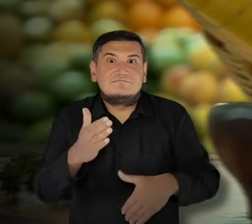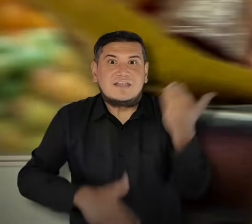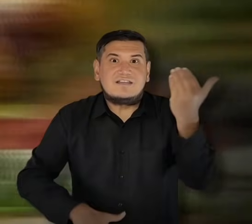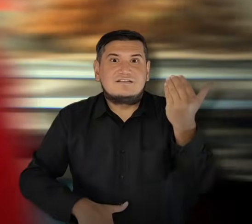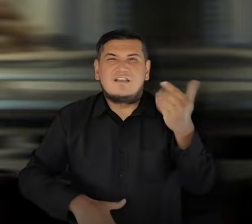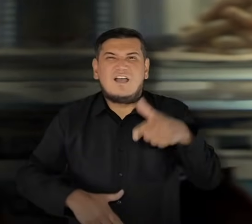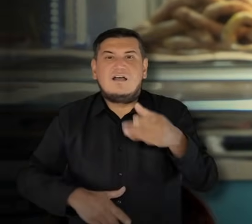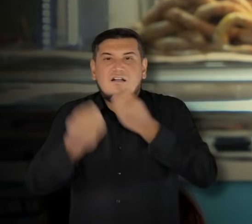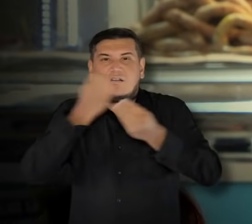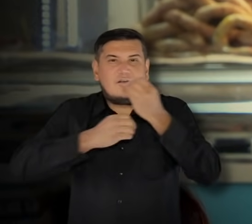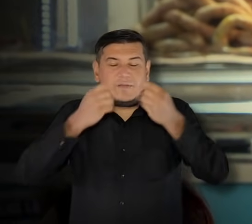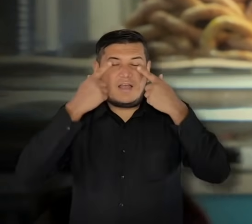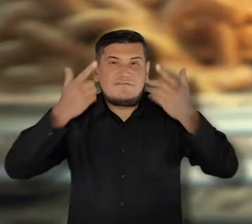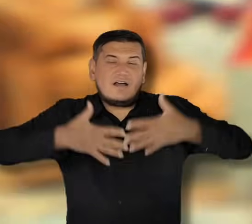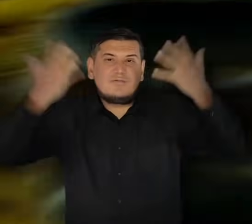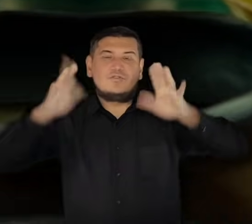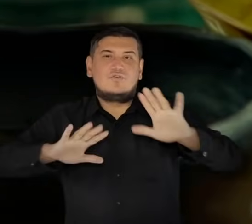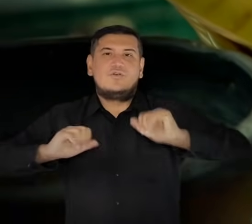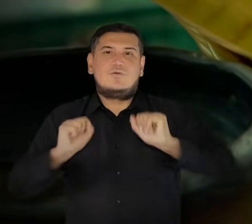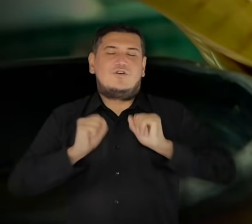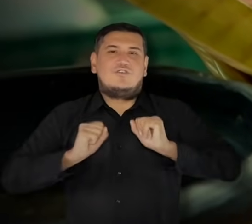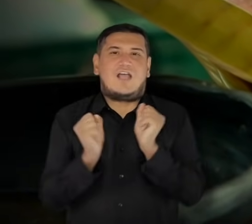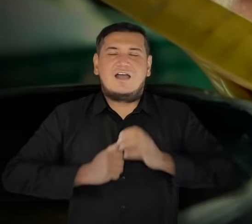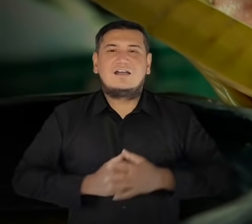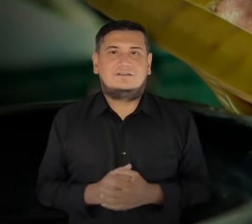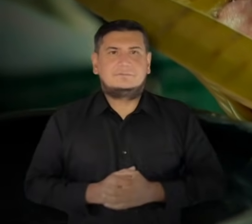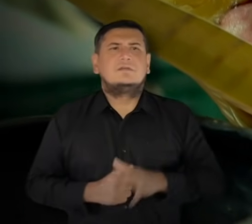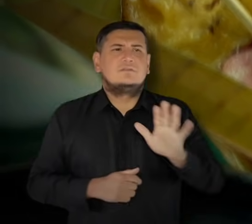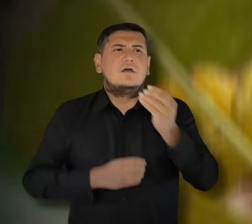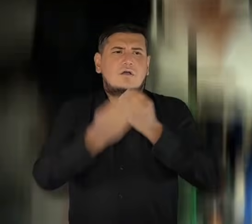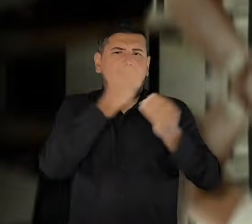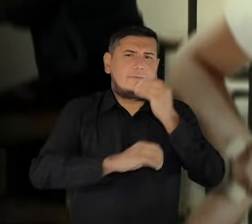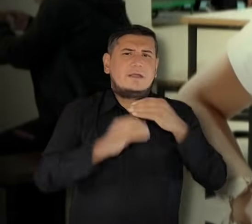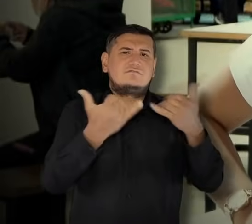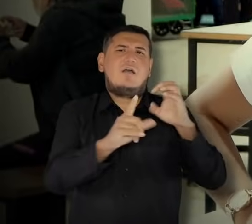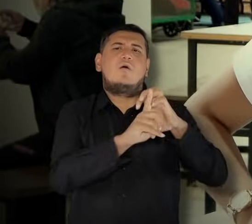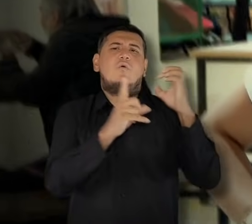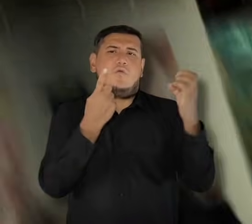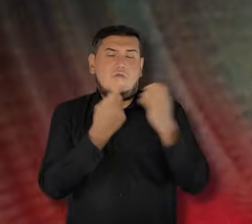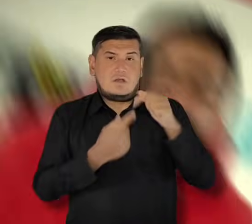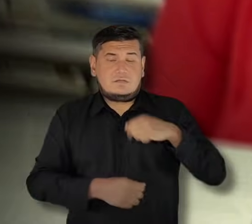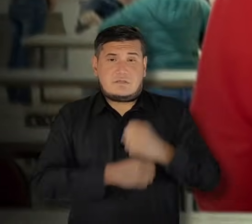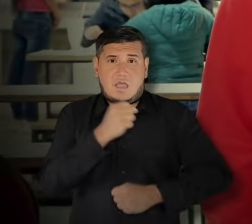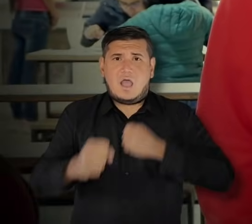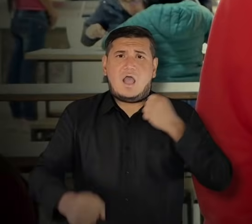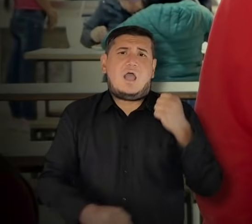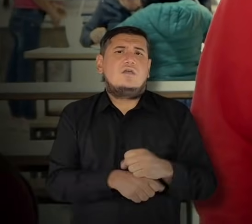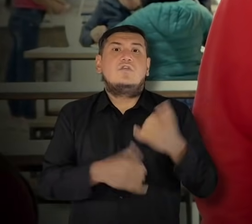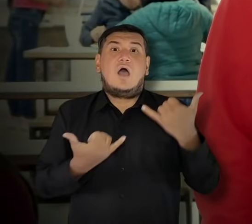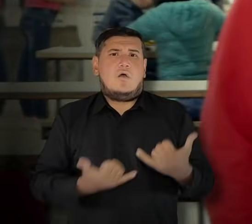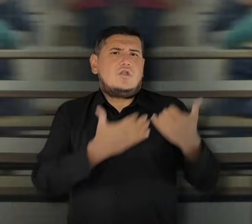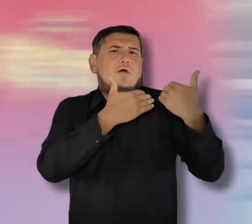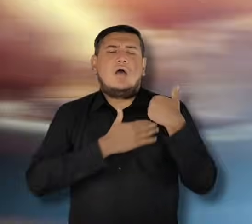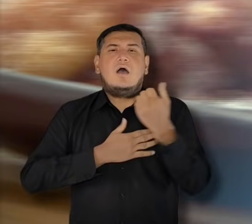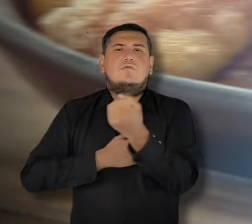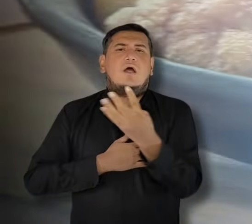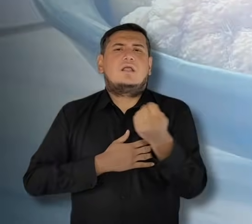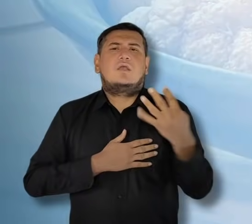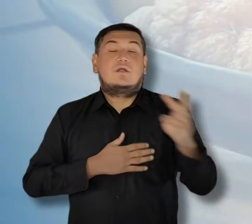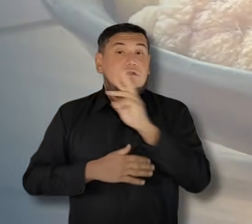vuelve la mejor experiencia gastronómica de Bogotá. Donde la tradición es sabor. Este año venimos recargados